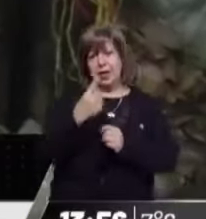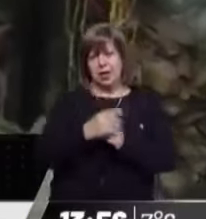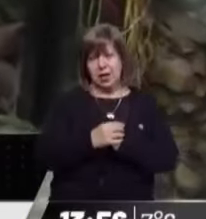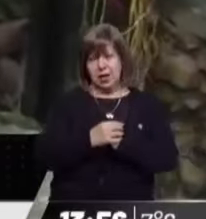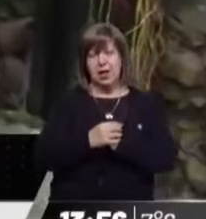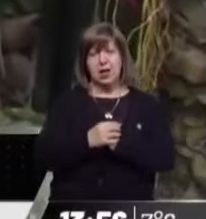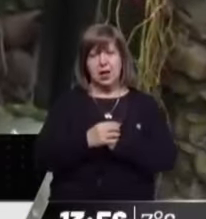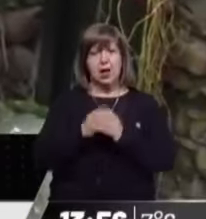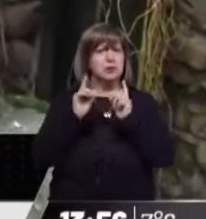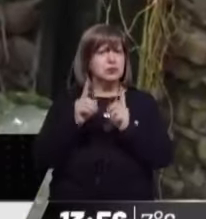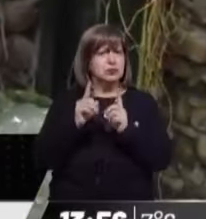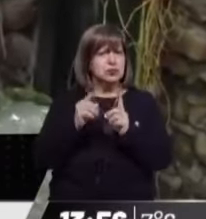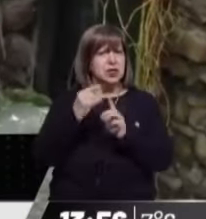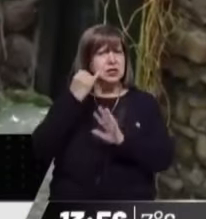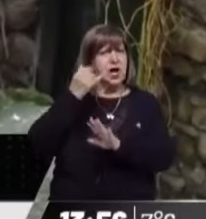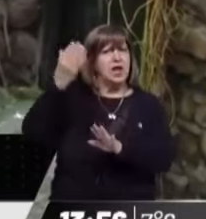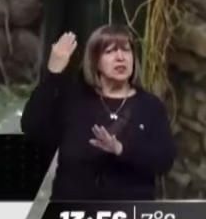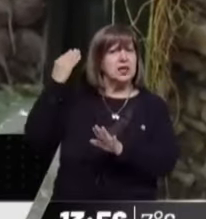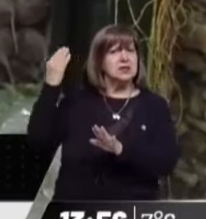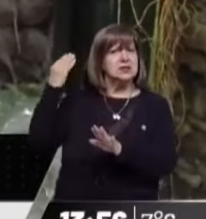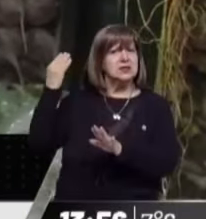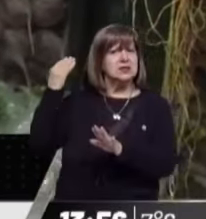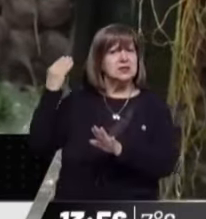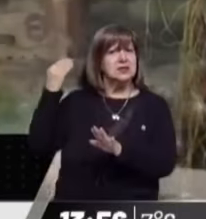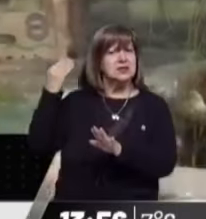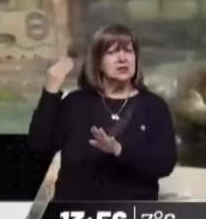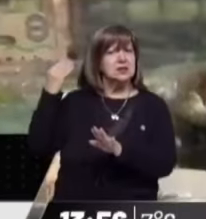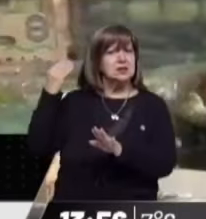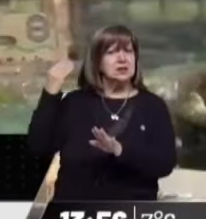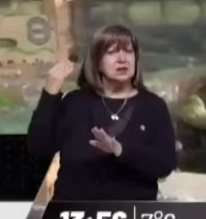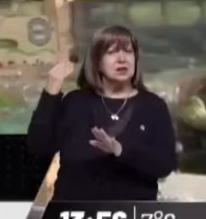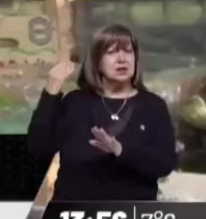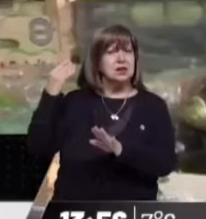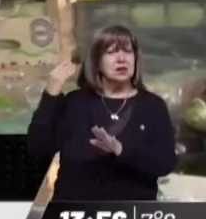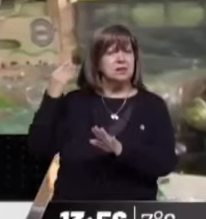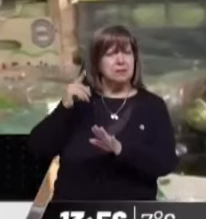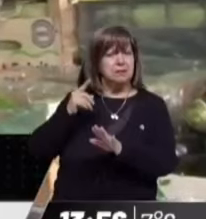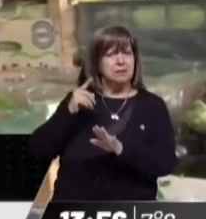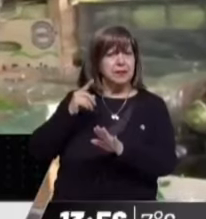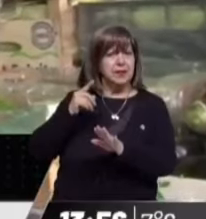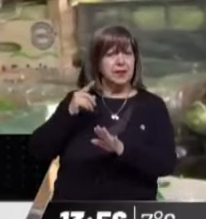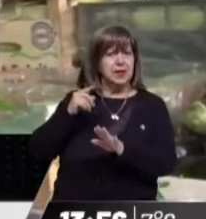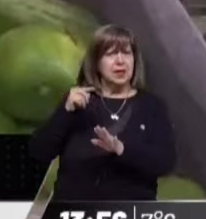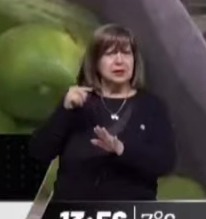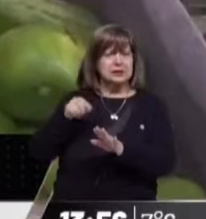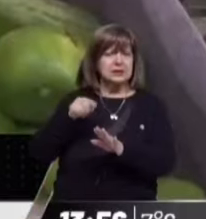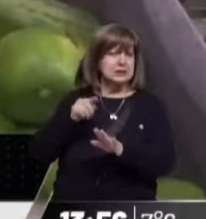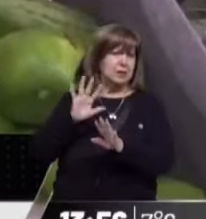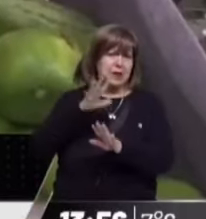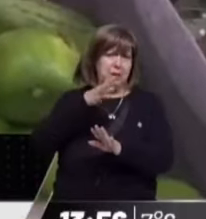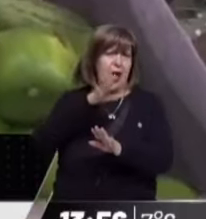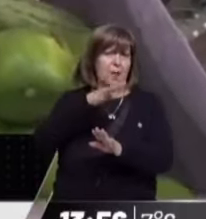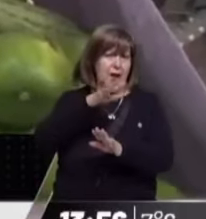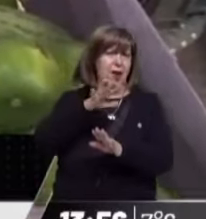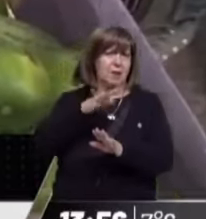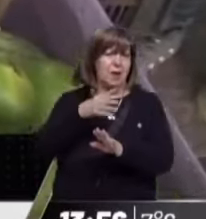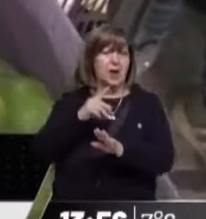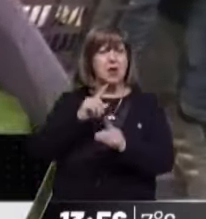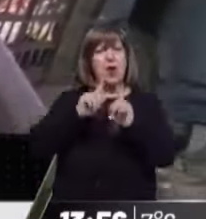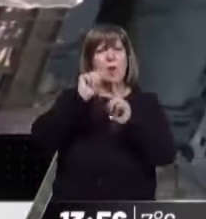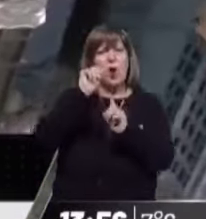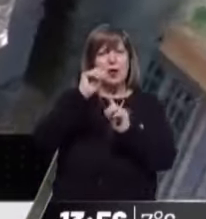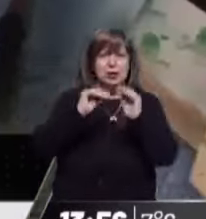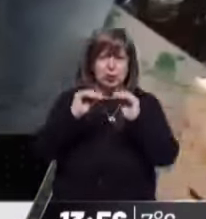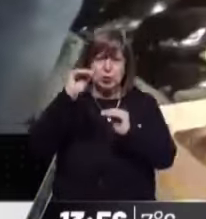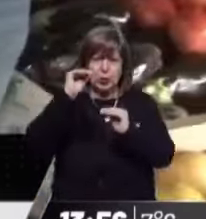se ha mantenido? ¿Cómo estaba eso? No, choclo ahora en este tiempo siempre está ahí en ese precio, por ahí sube un